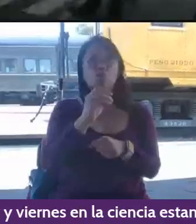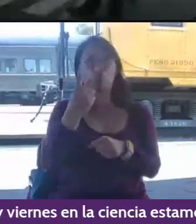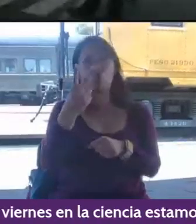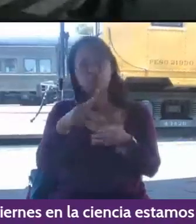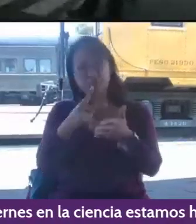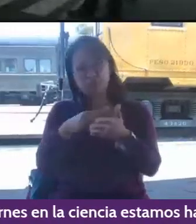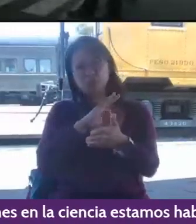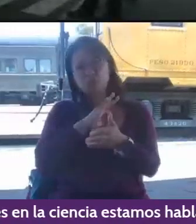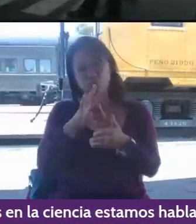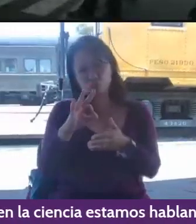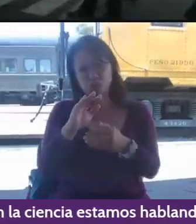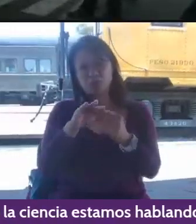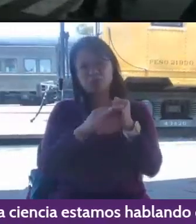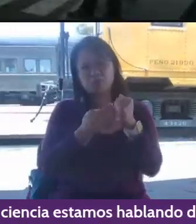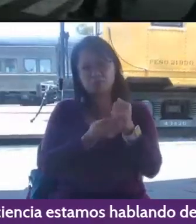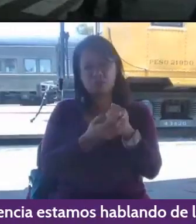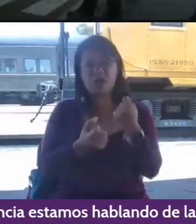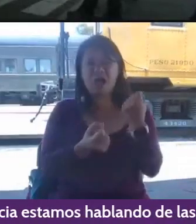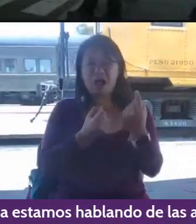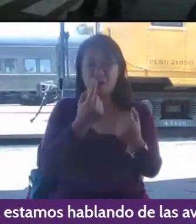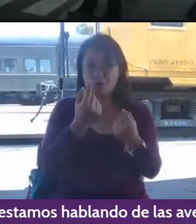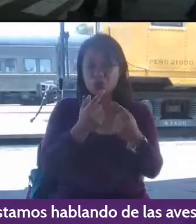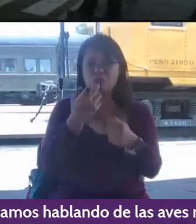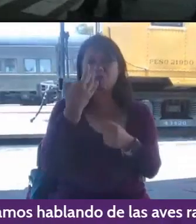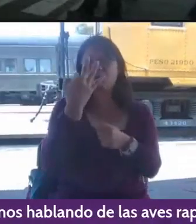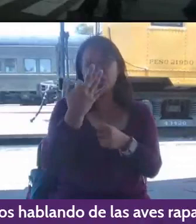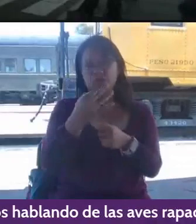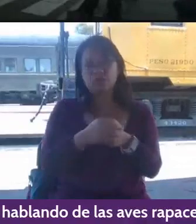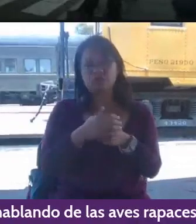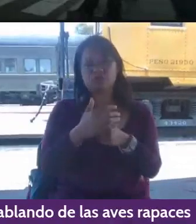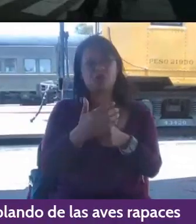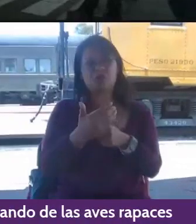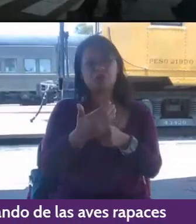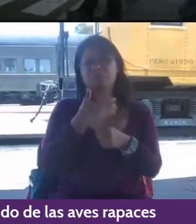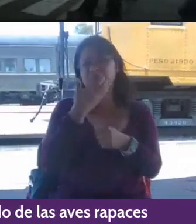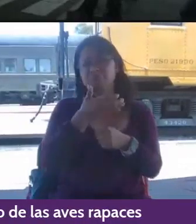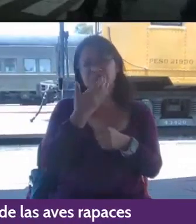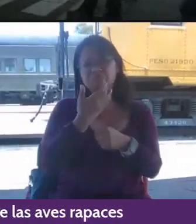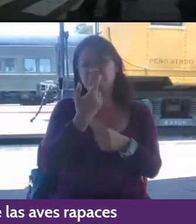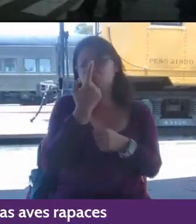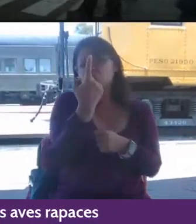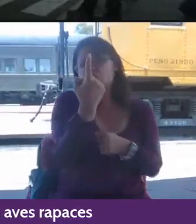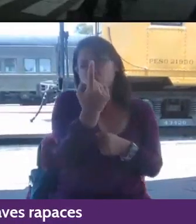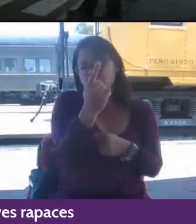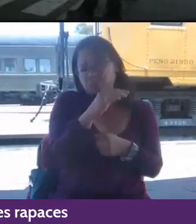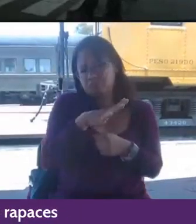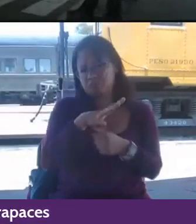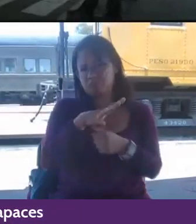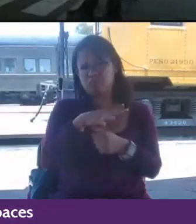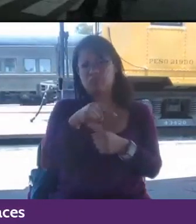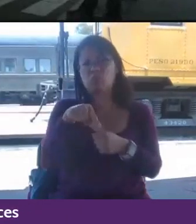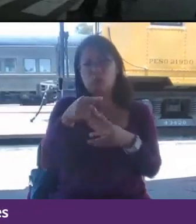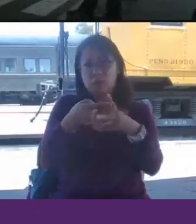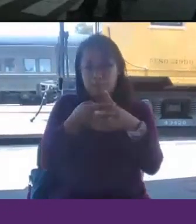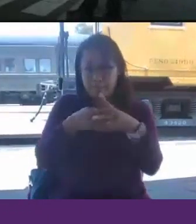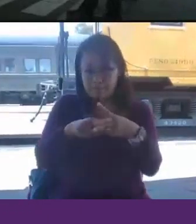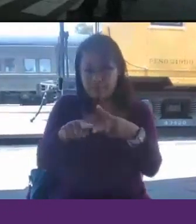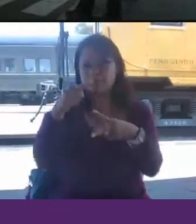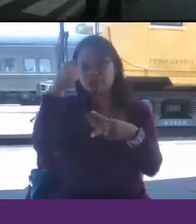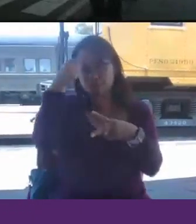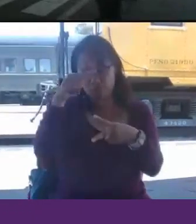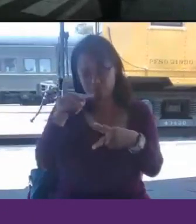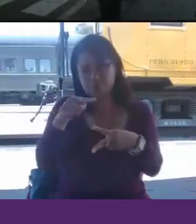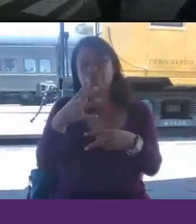algunos casos que tengan hasta tres temporadas. Lo más común es que tengan una, que es durante la primavera. Entonces, ahorita están en temporada, empezando la temporada